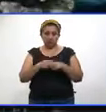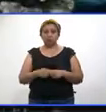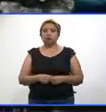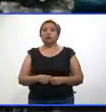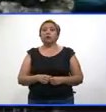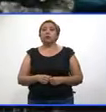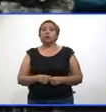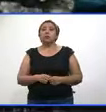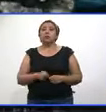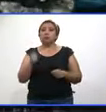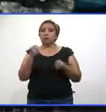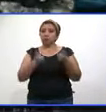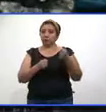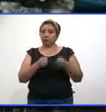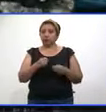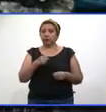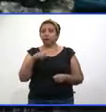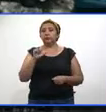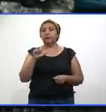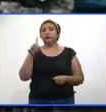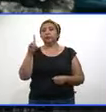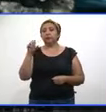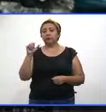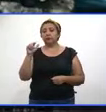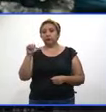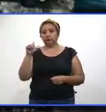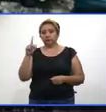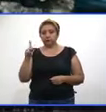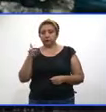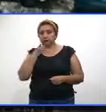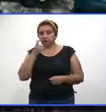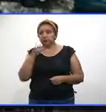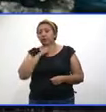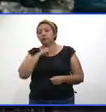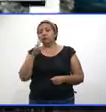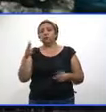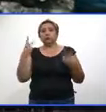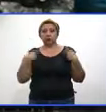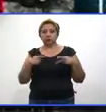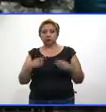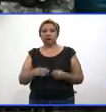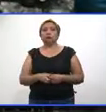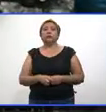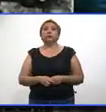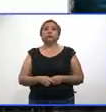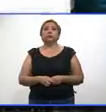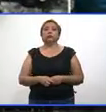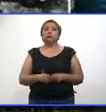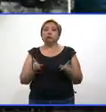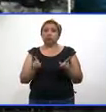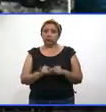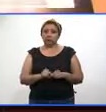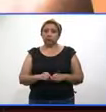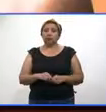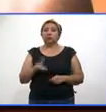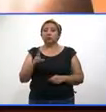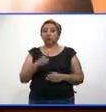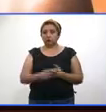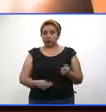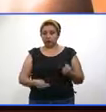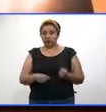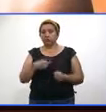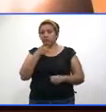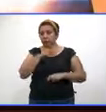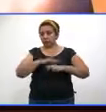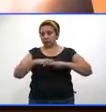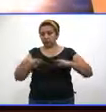AEP condujo el vehículo y DAPE detonó el arma que privó la vida de un sujeto en el fraccionamiento. En breve, se imputará a ambos, se